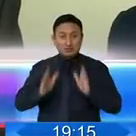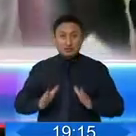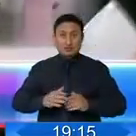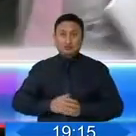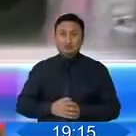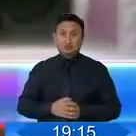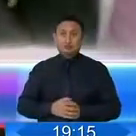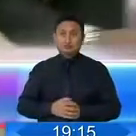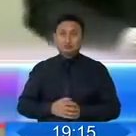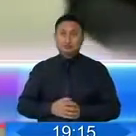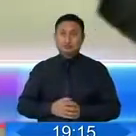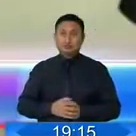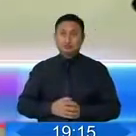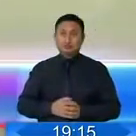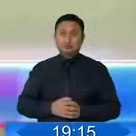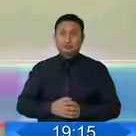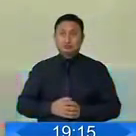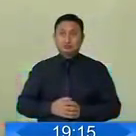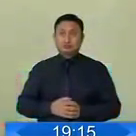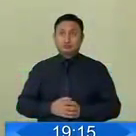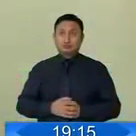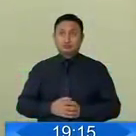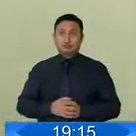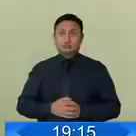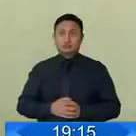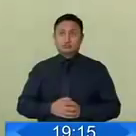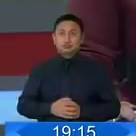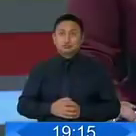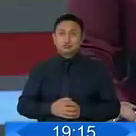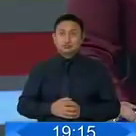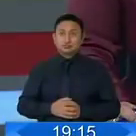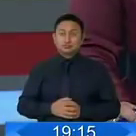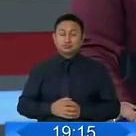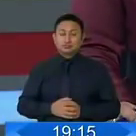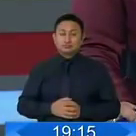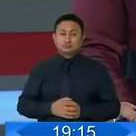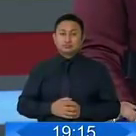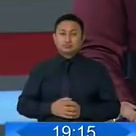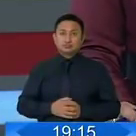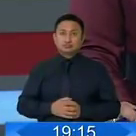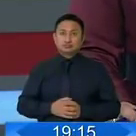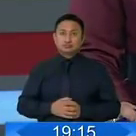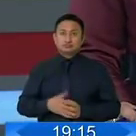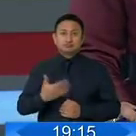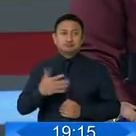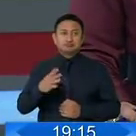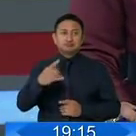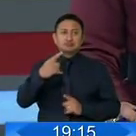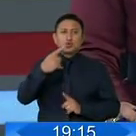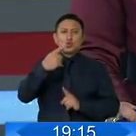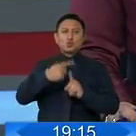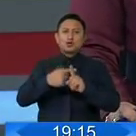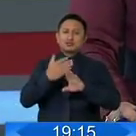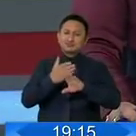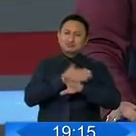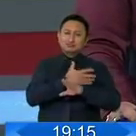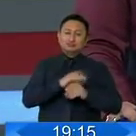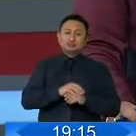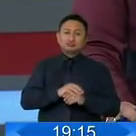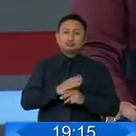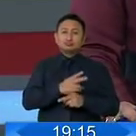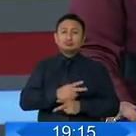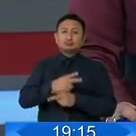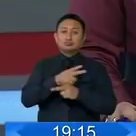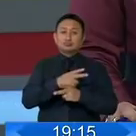Estado. Informó Patricia Aldaz. Falta menos de un mes para que el Consejo de Participación